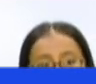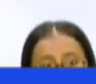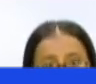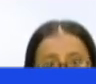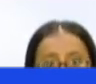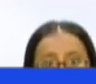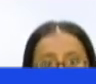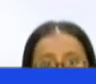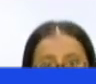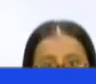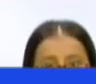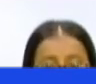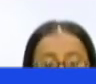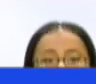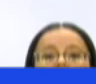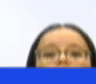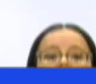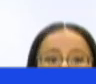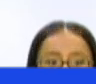militares,